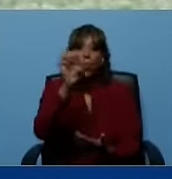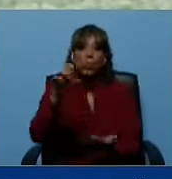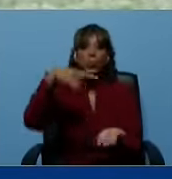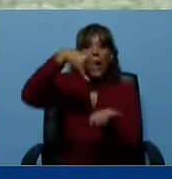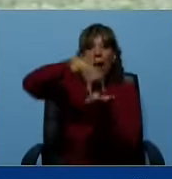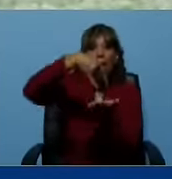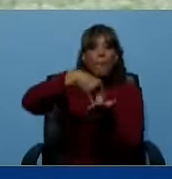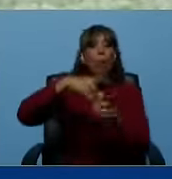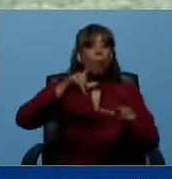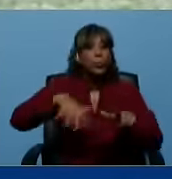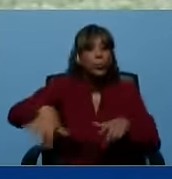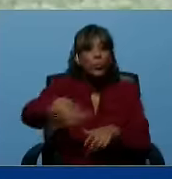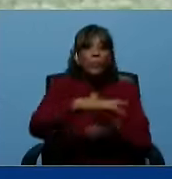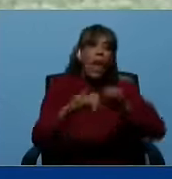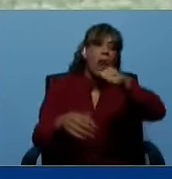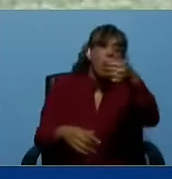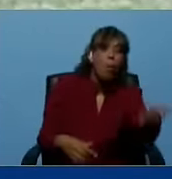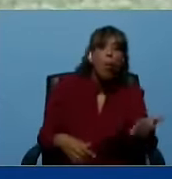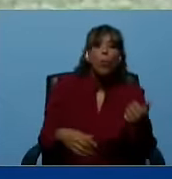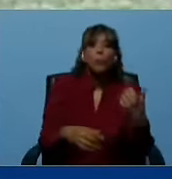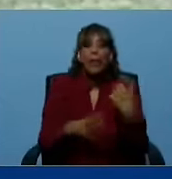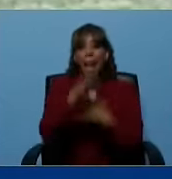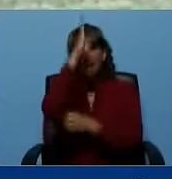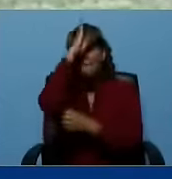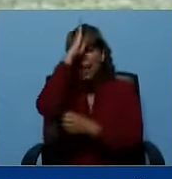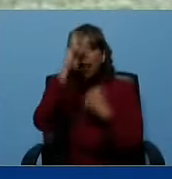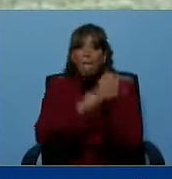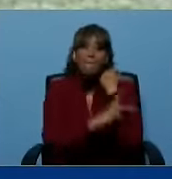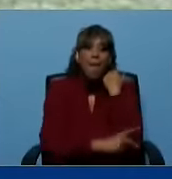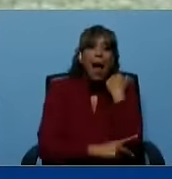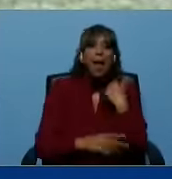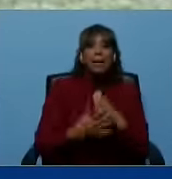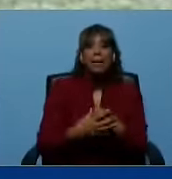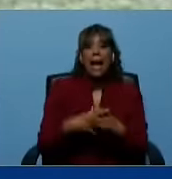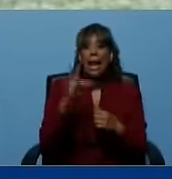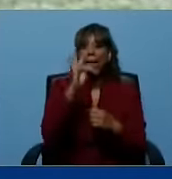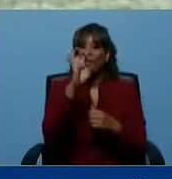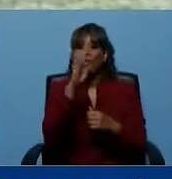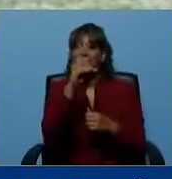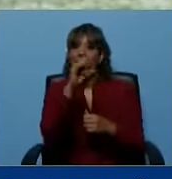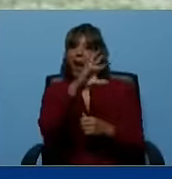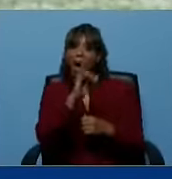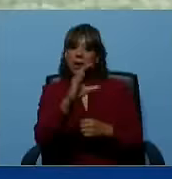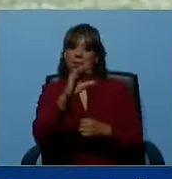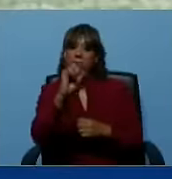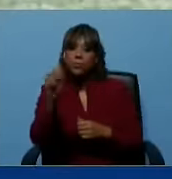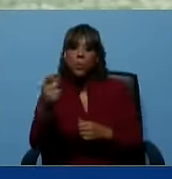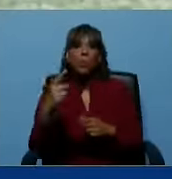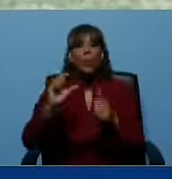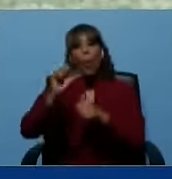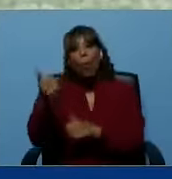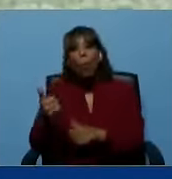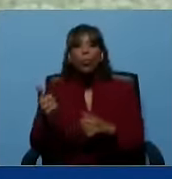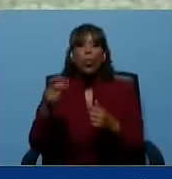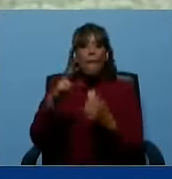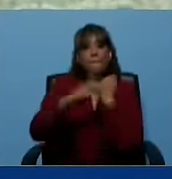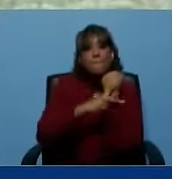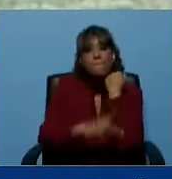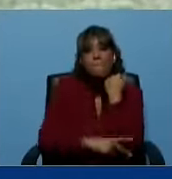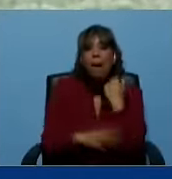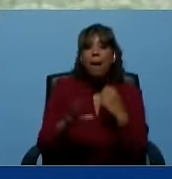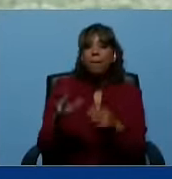Carabobo. El otro en Barinas, Parque Recreación La Federación. El otro